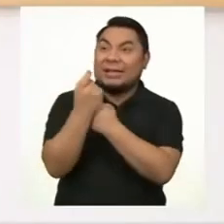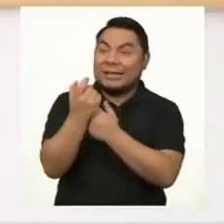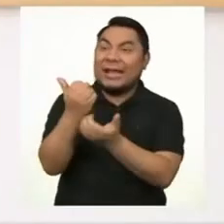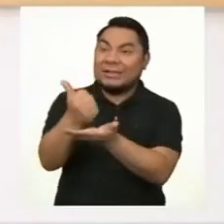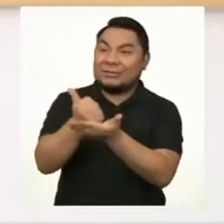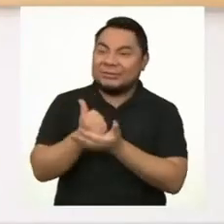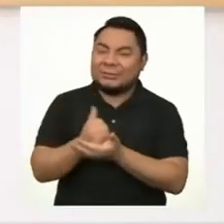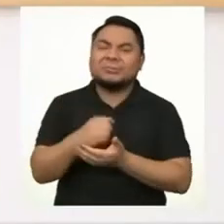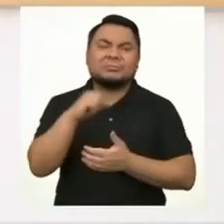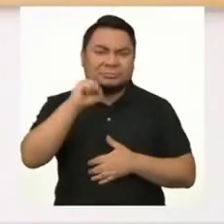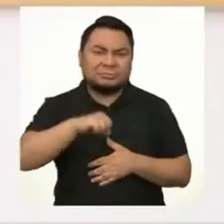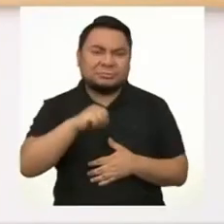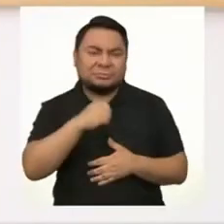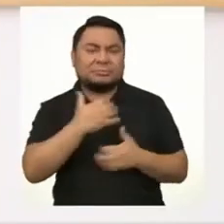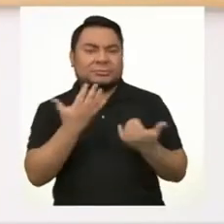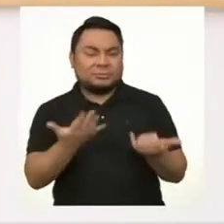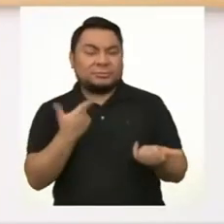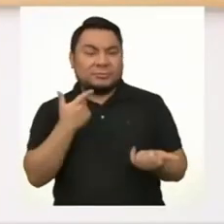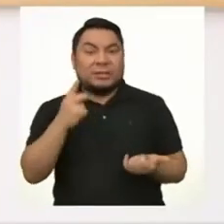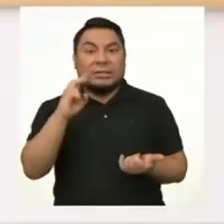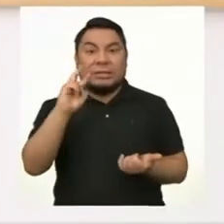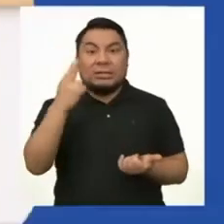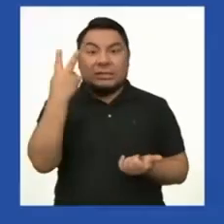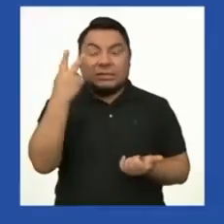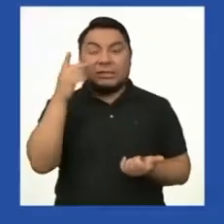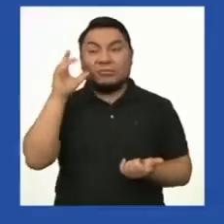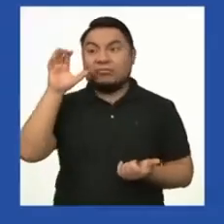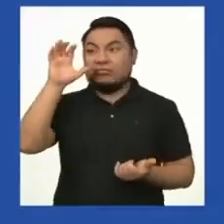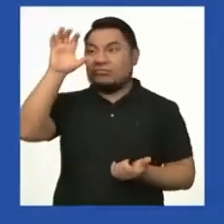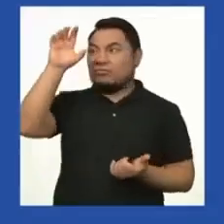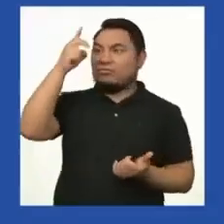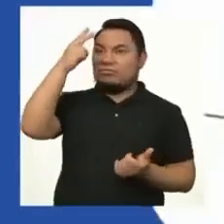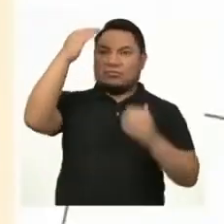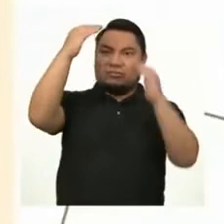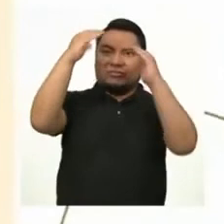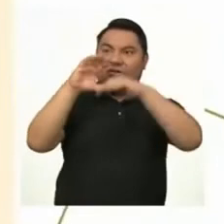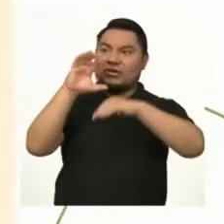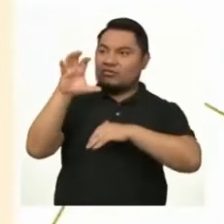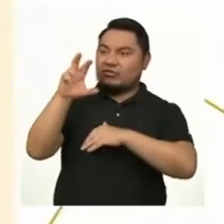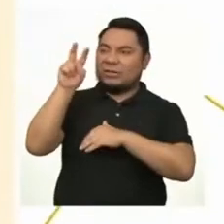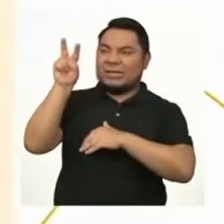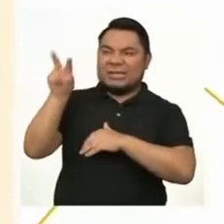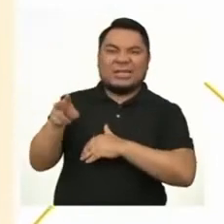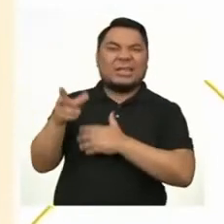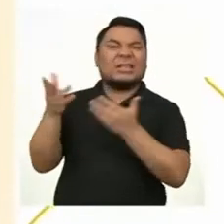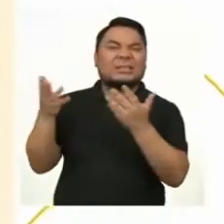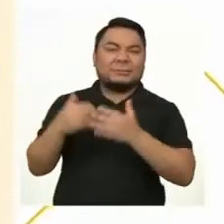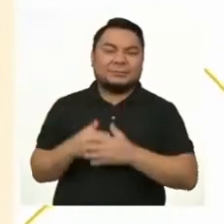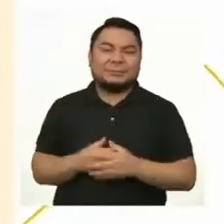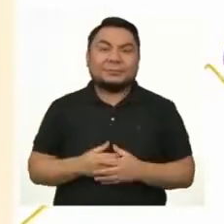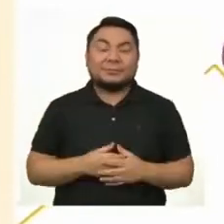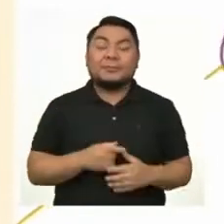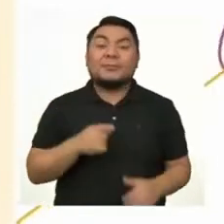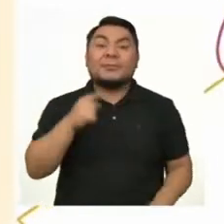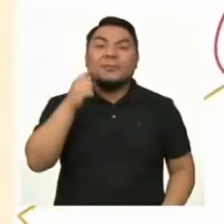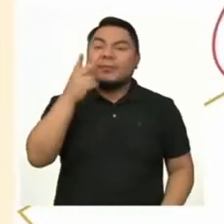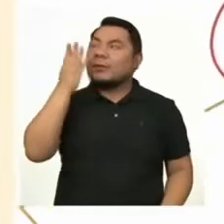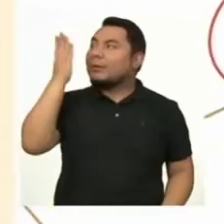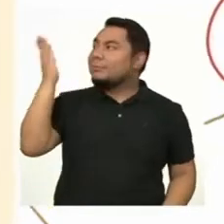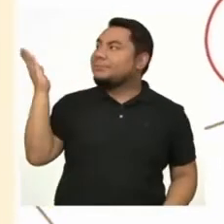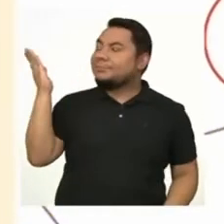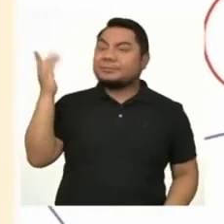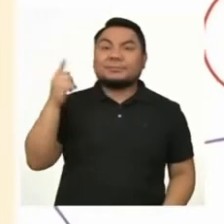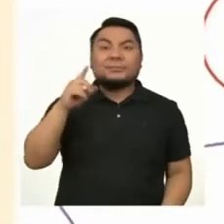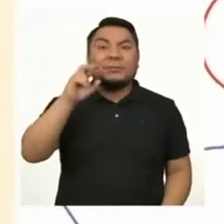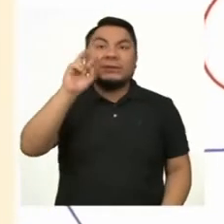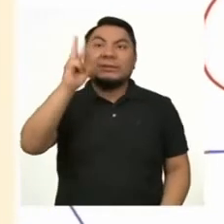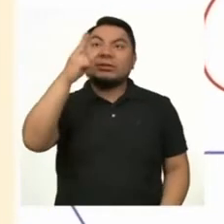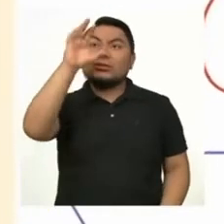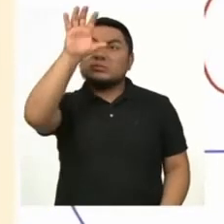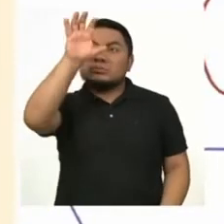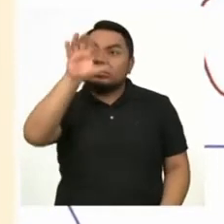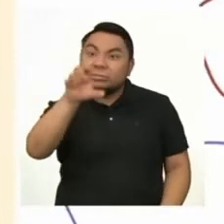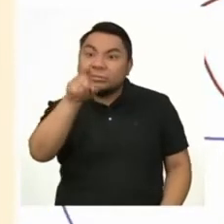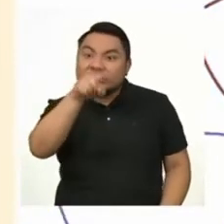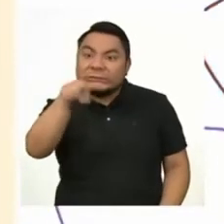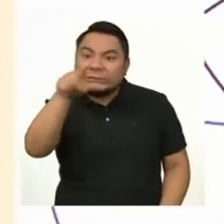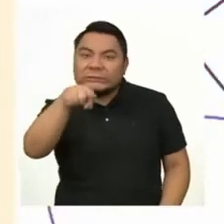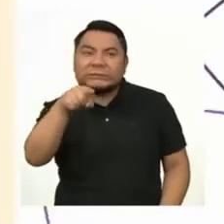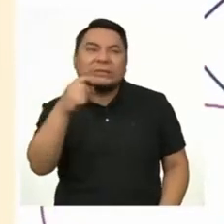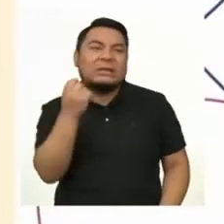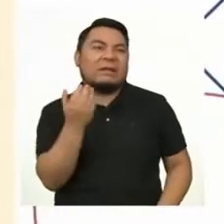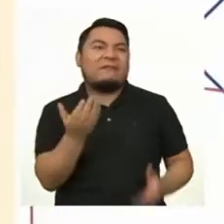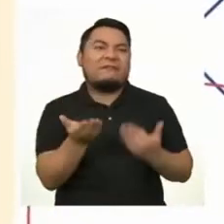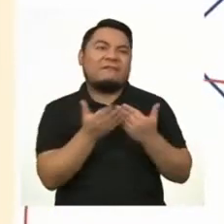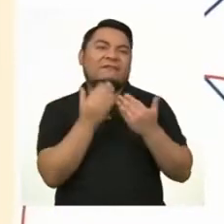sí. Analicemos el segundo bloque de la infografía. Bueno, la segunda parte es muy fácil de